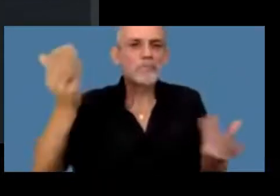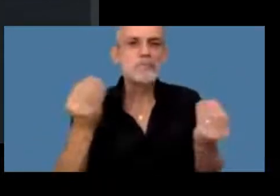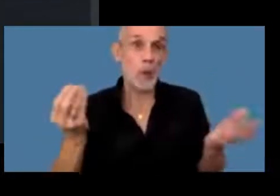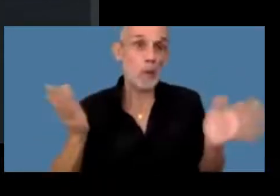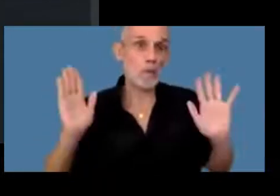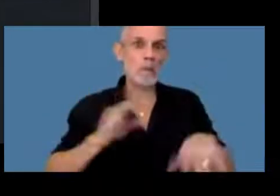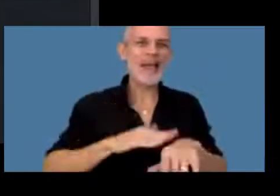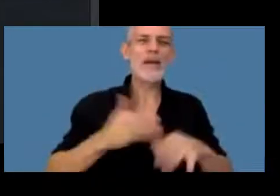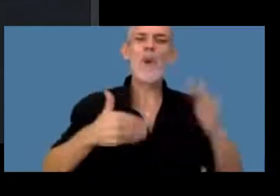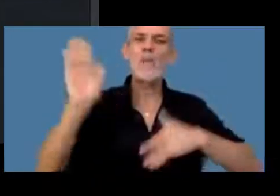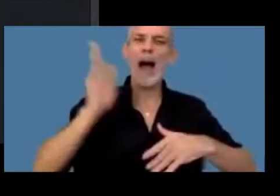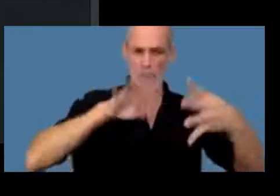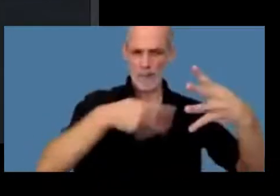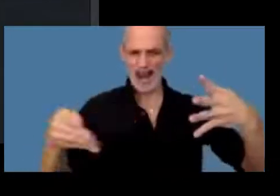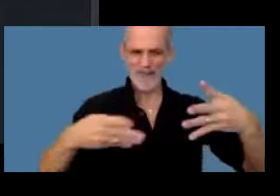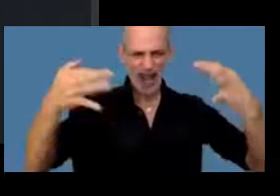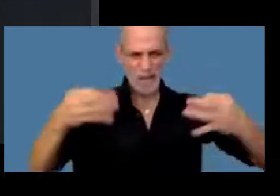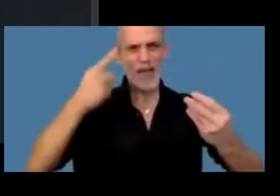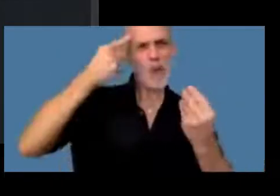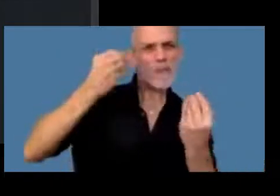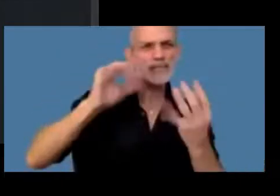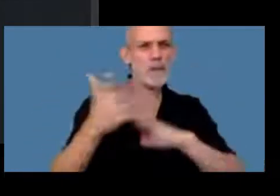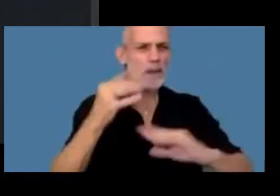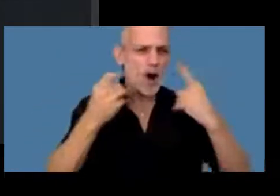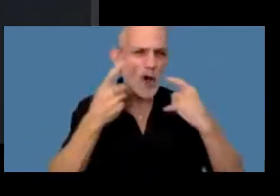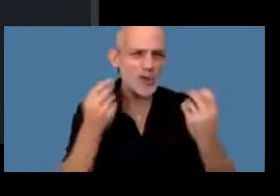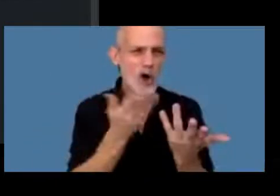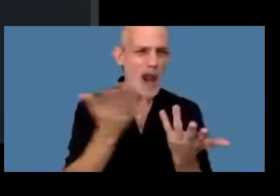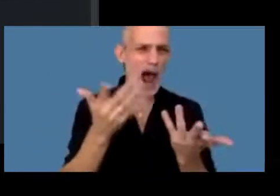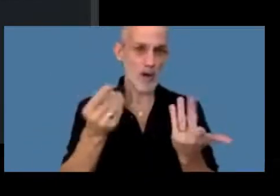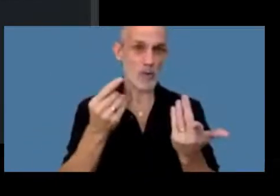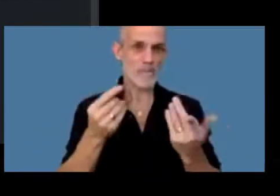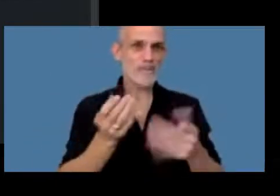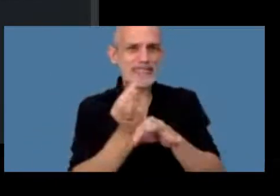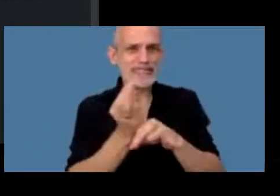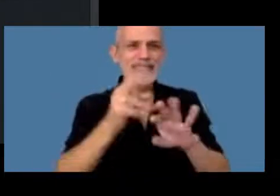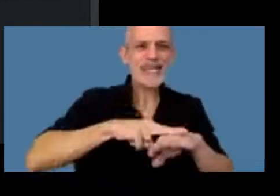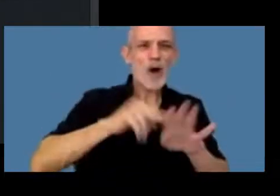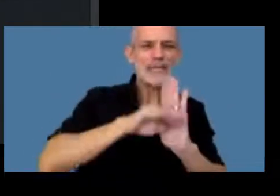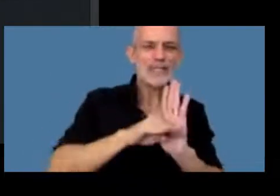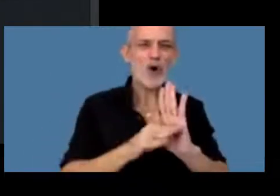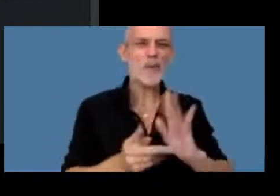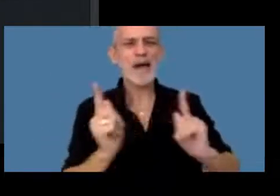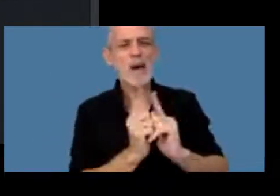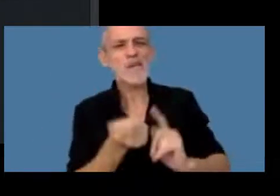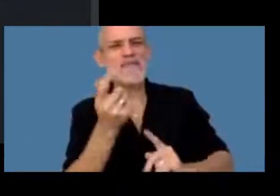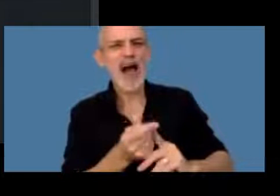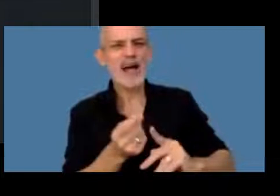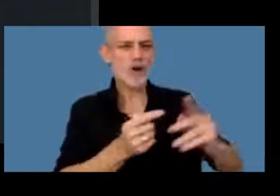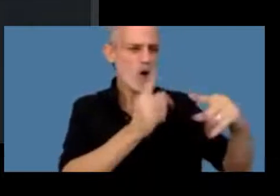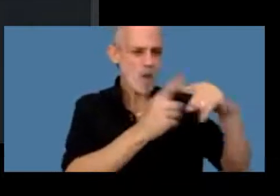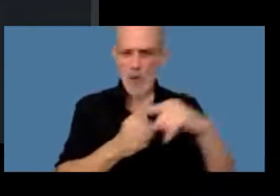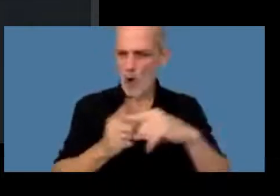planificar, para pensar, para controlar, para aconsejar, para simplificar, para conciliar entre las